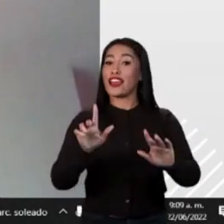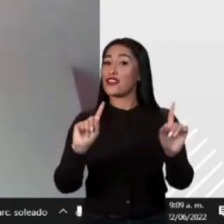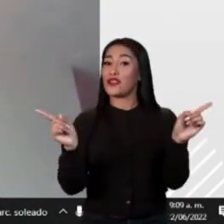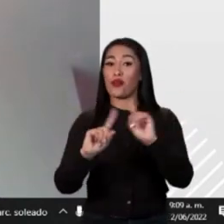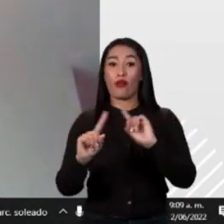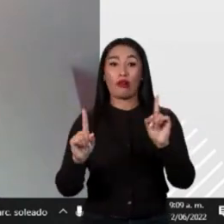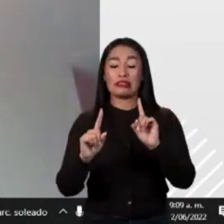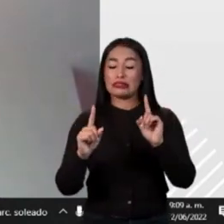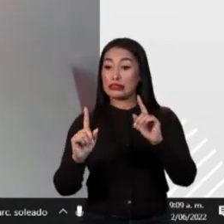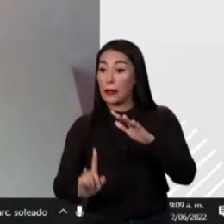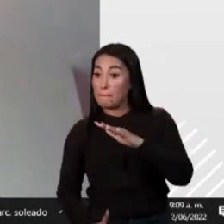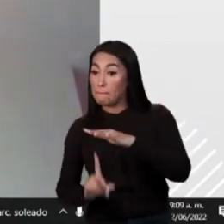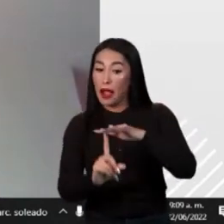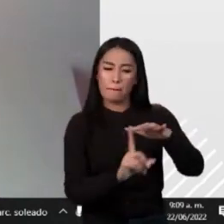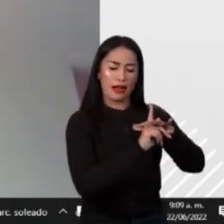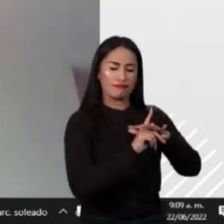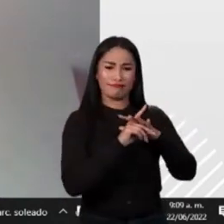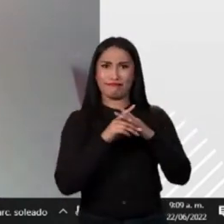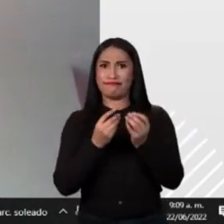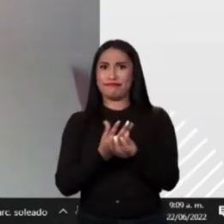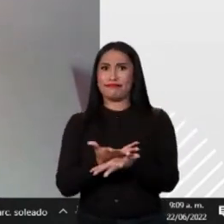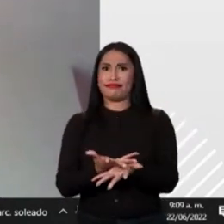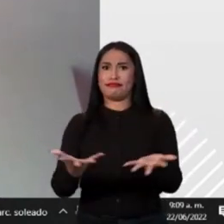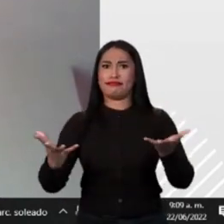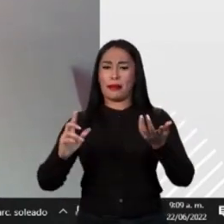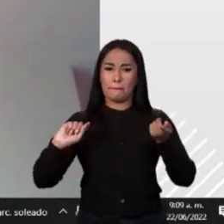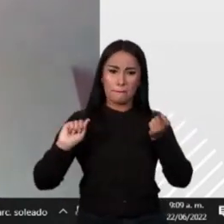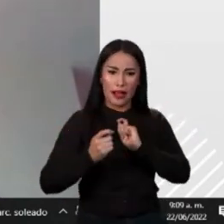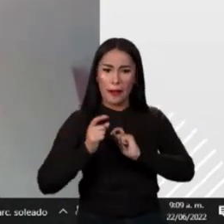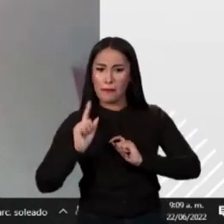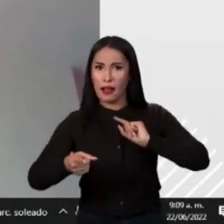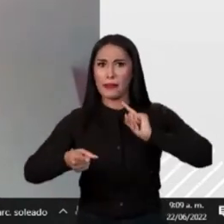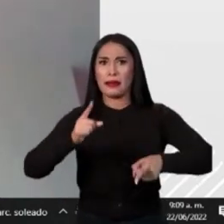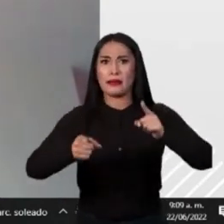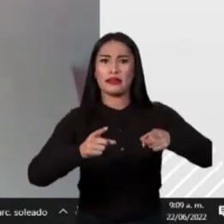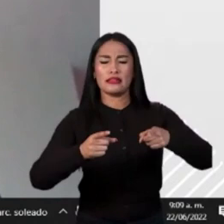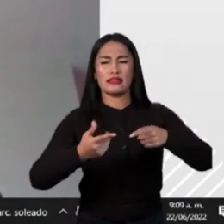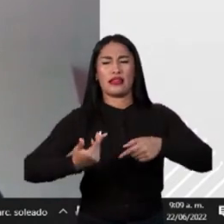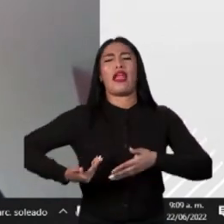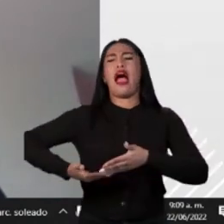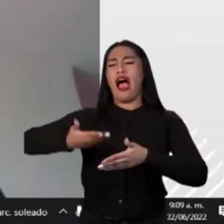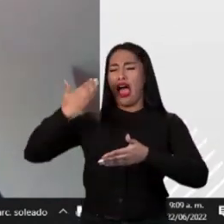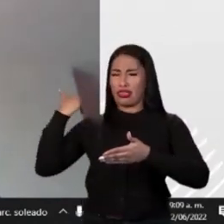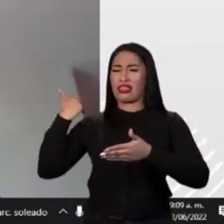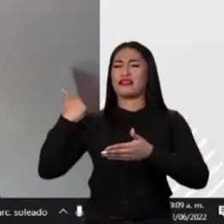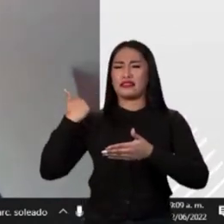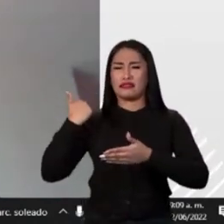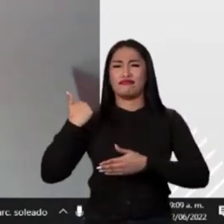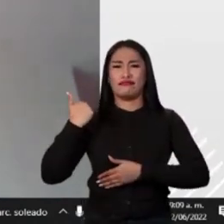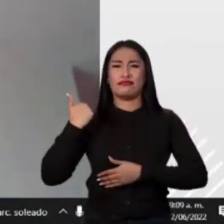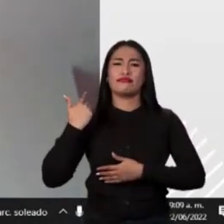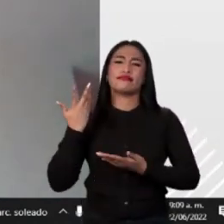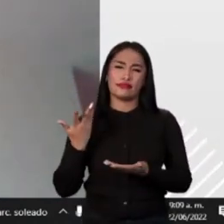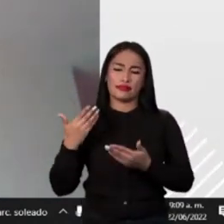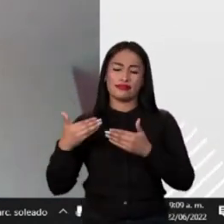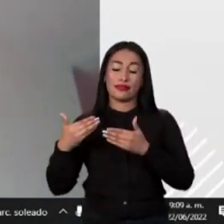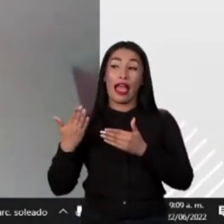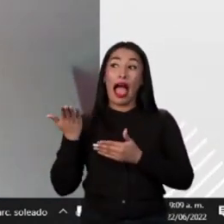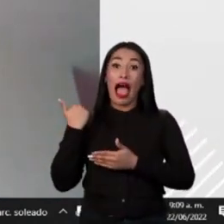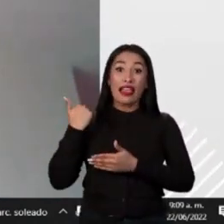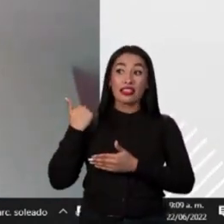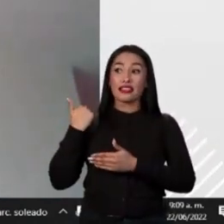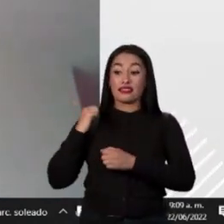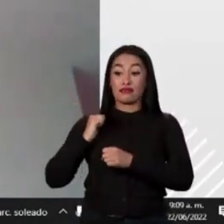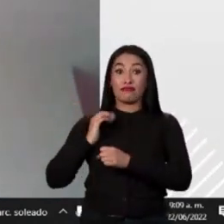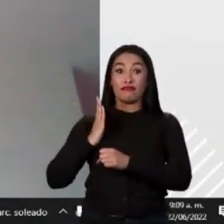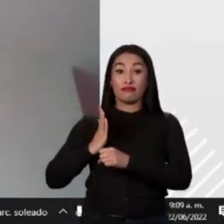de las discusiones que ahora se han puesto en evidencia, por supuesto que empezaron mucho antes, probablemente antes de la pandemia